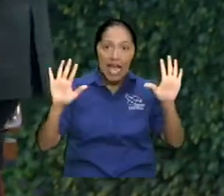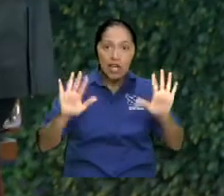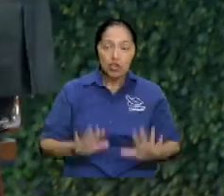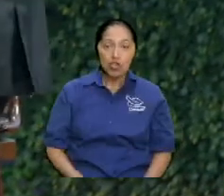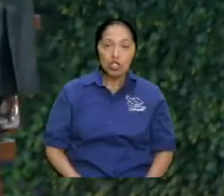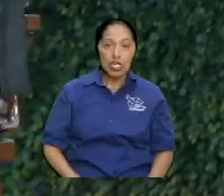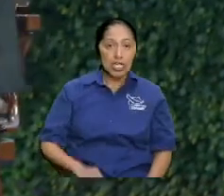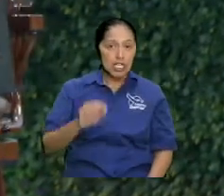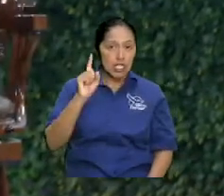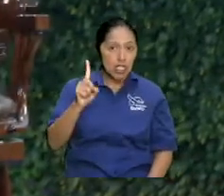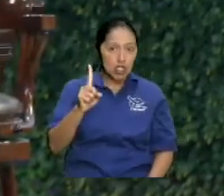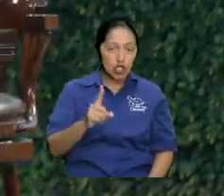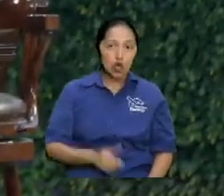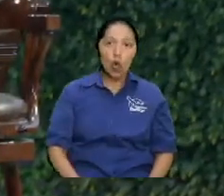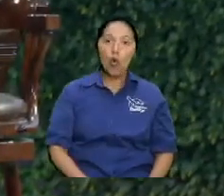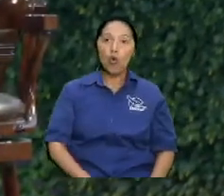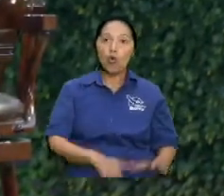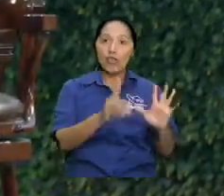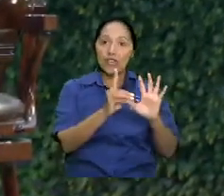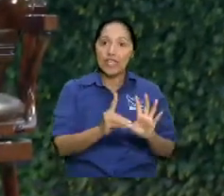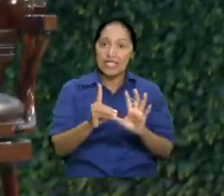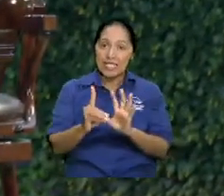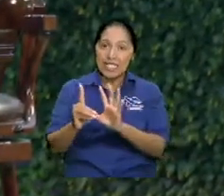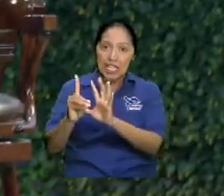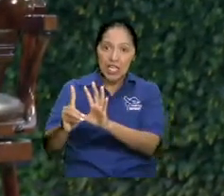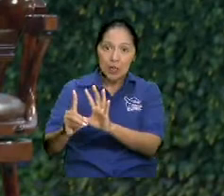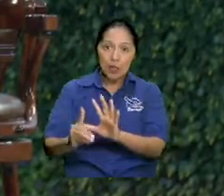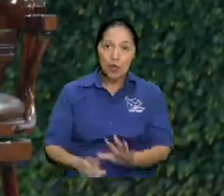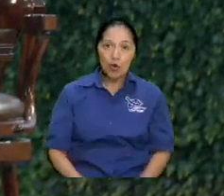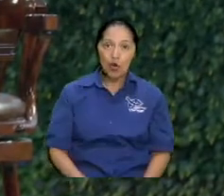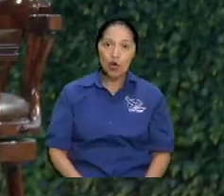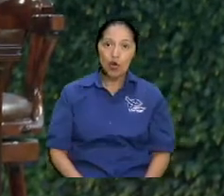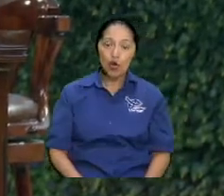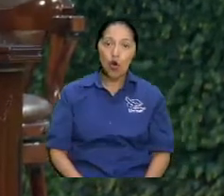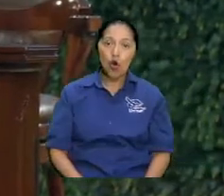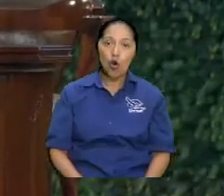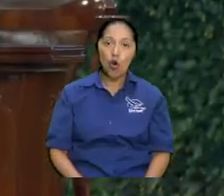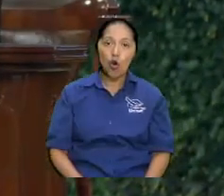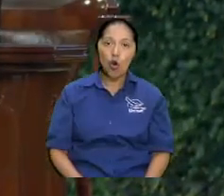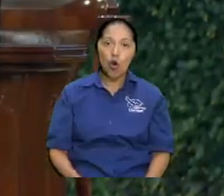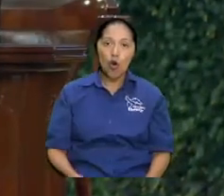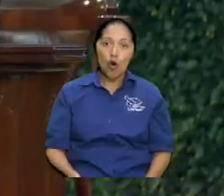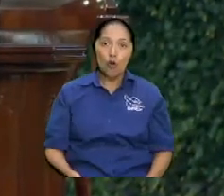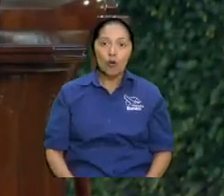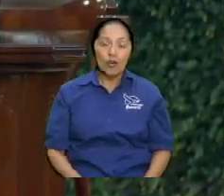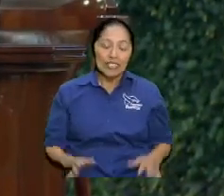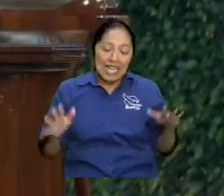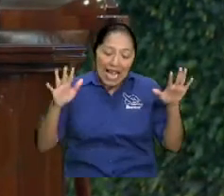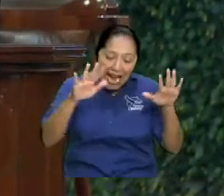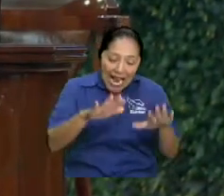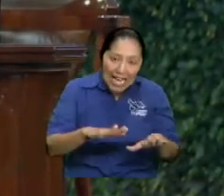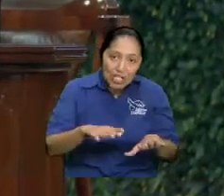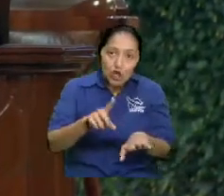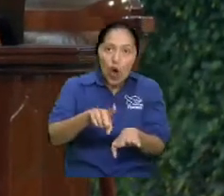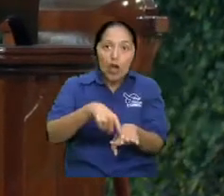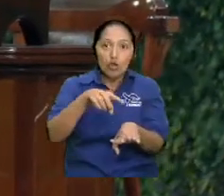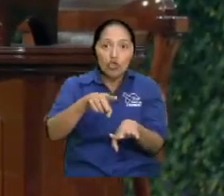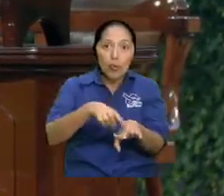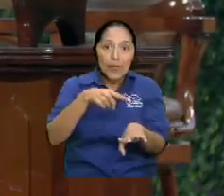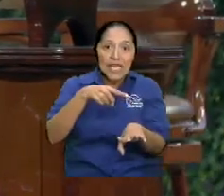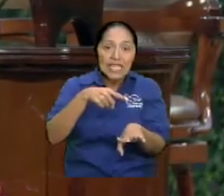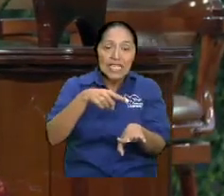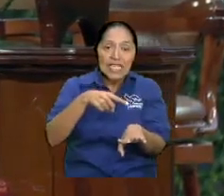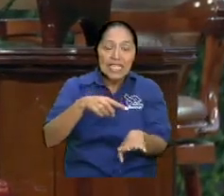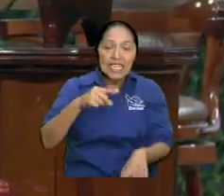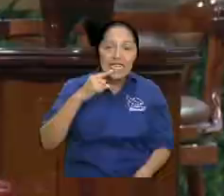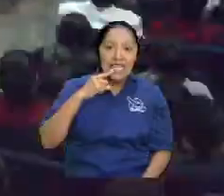localizar inmediatamente, se tiró a sus pies y le dijo, apártate de mí, que soy hombre